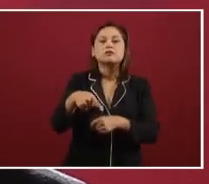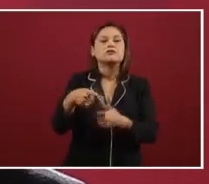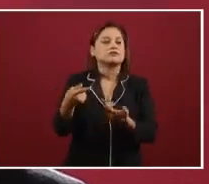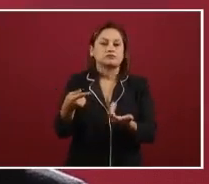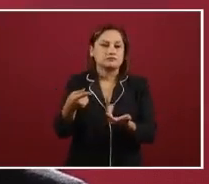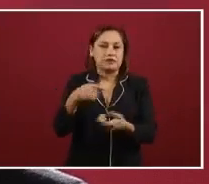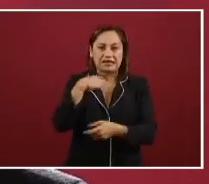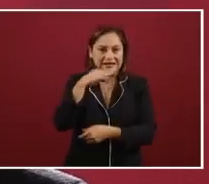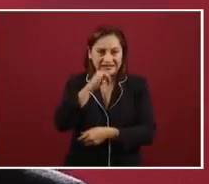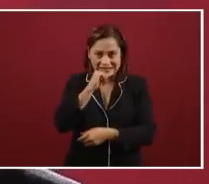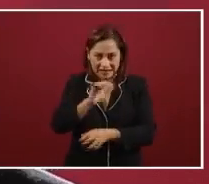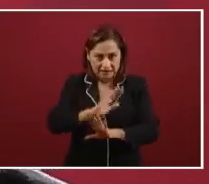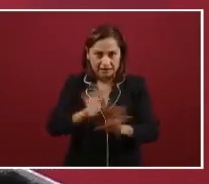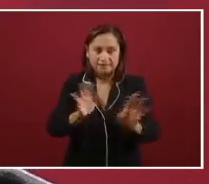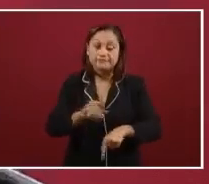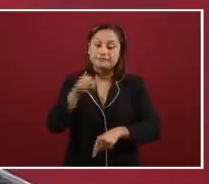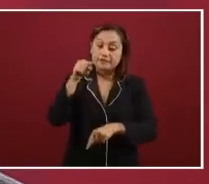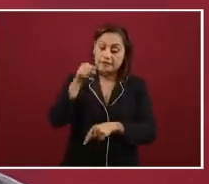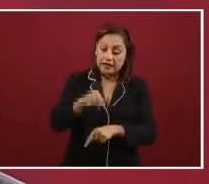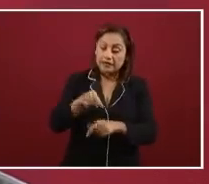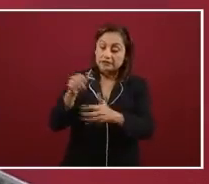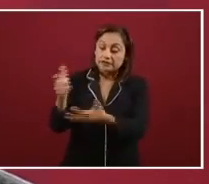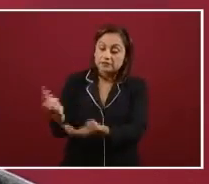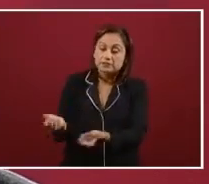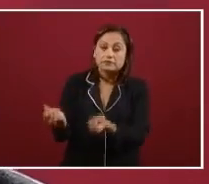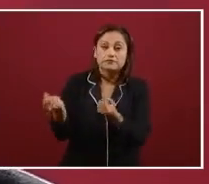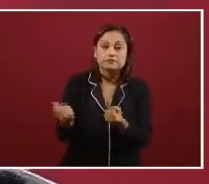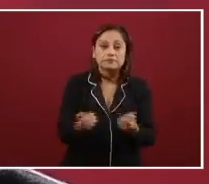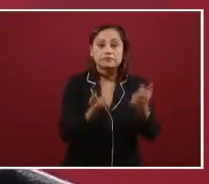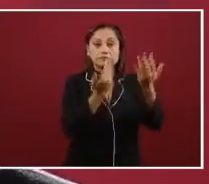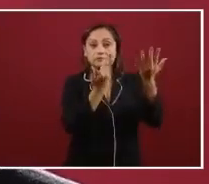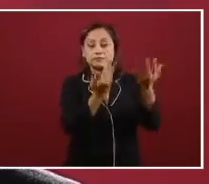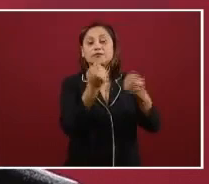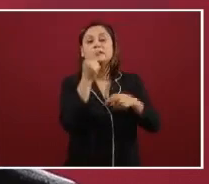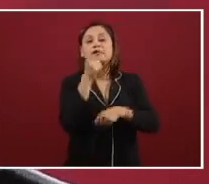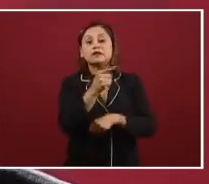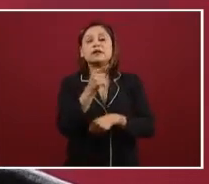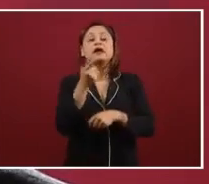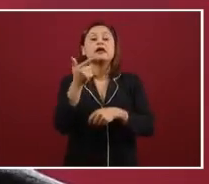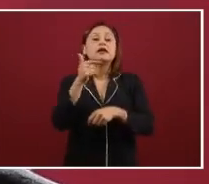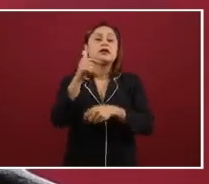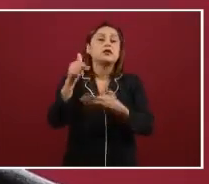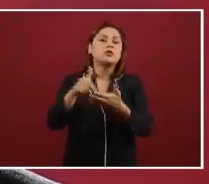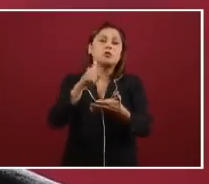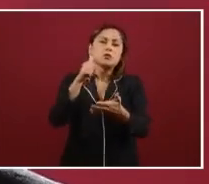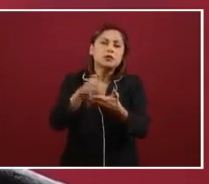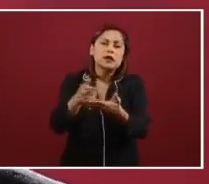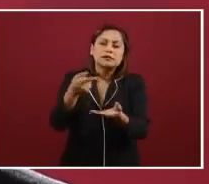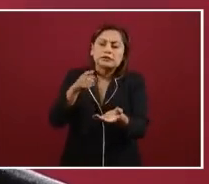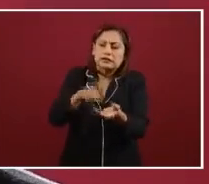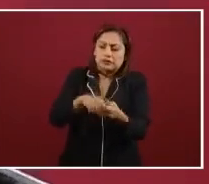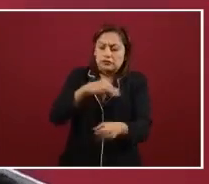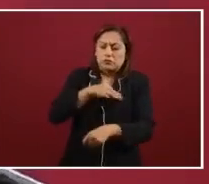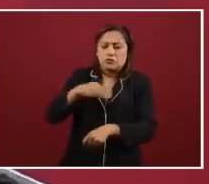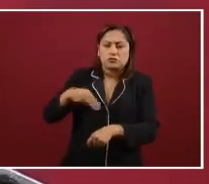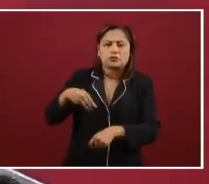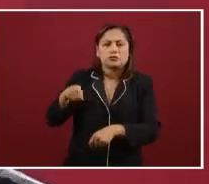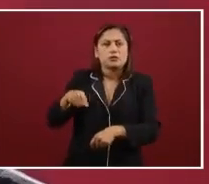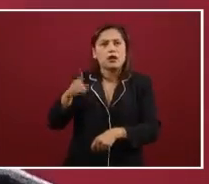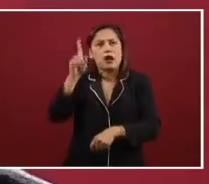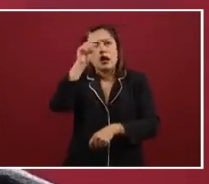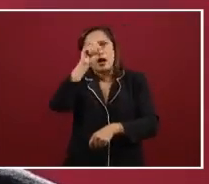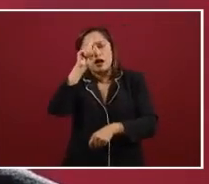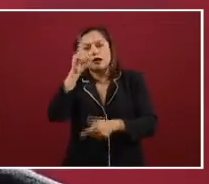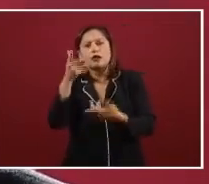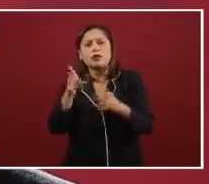Ya se determinaron áreas donde se lleva ese sargazo. Son áreas que el municipio o los diferentes municipios nos dieron, y ahí se está